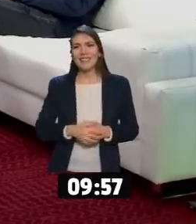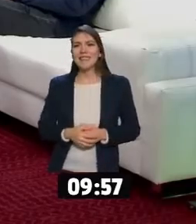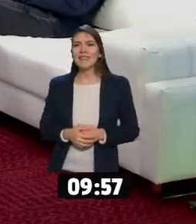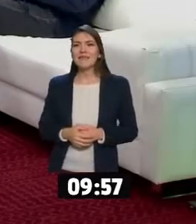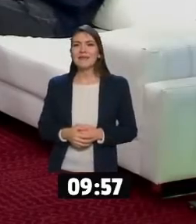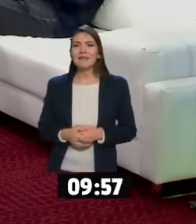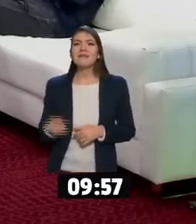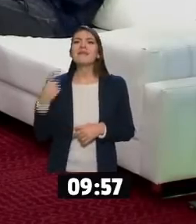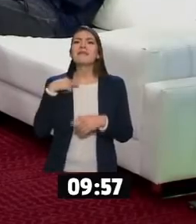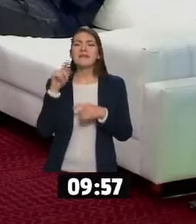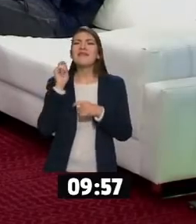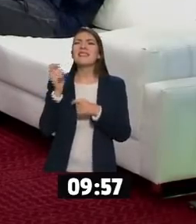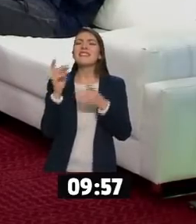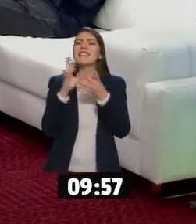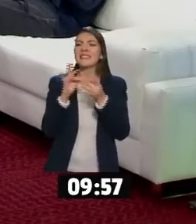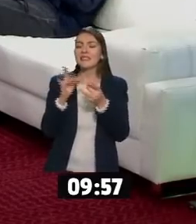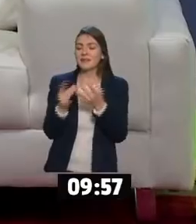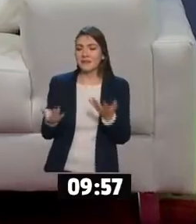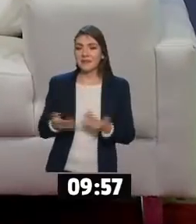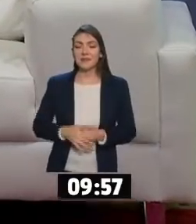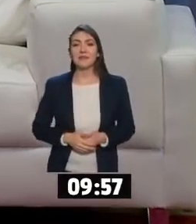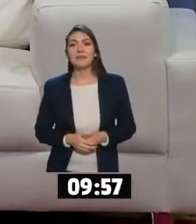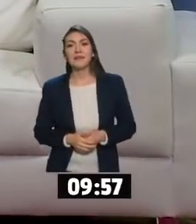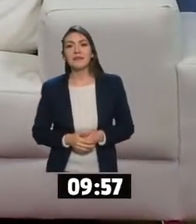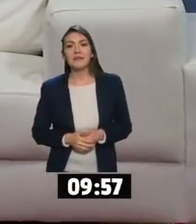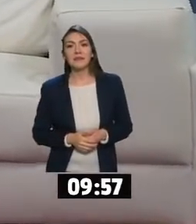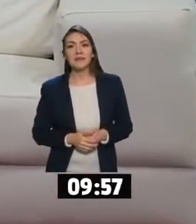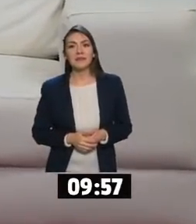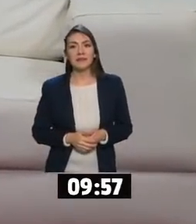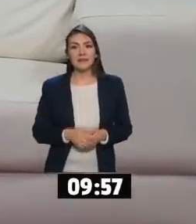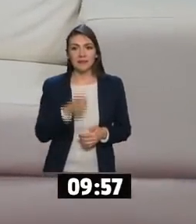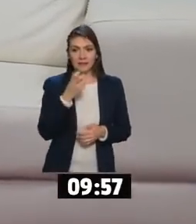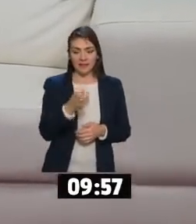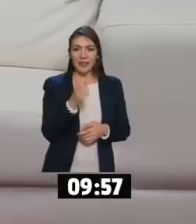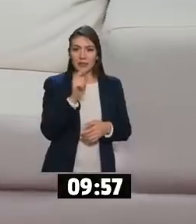¿qué nos trae? Bueno, pues tenemos ya para cerrar esta parte de los Juegos